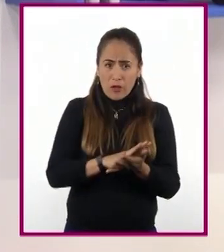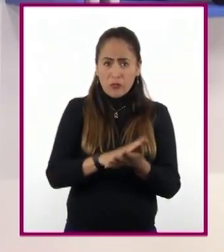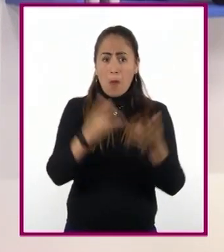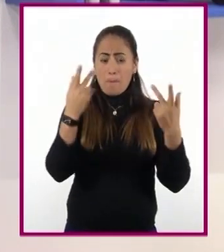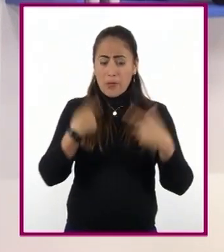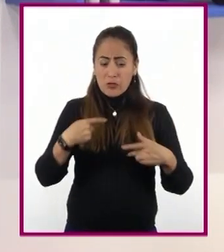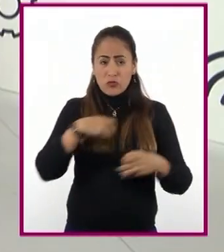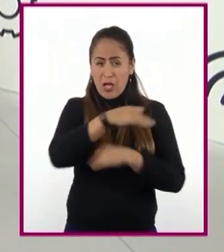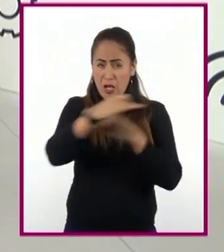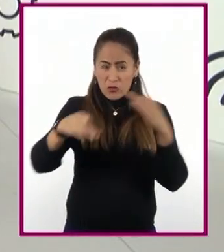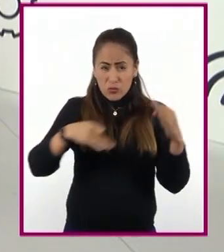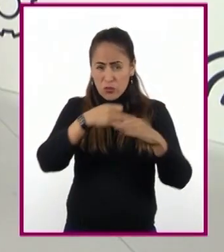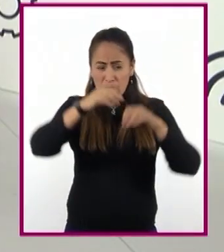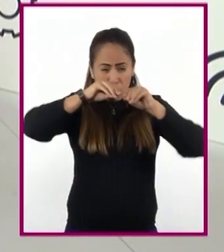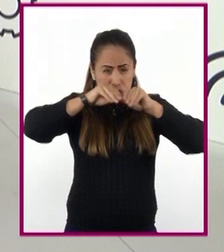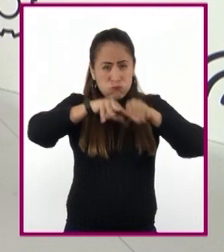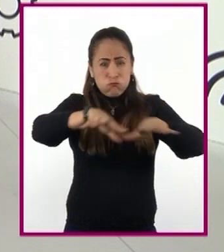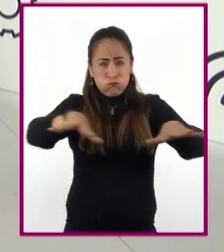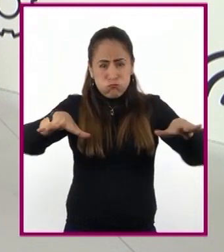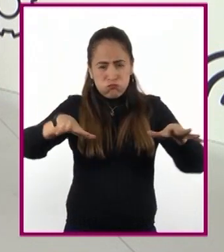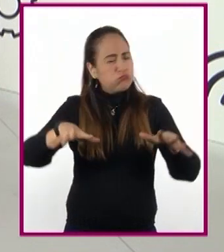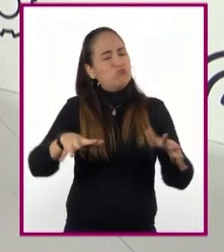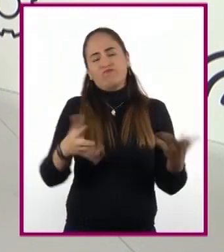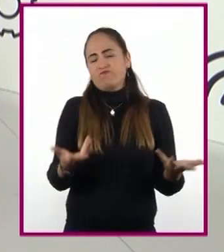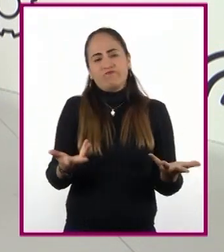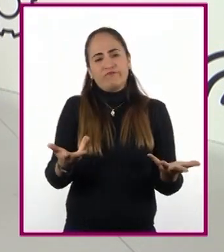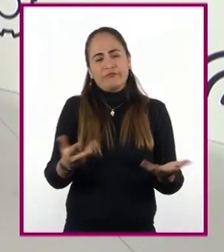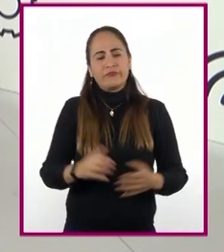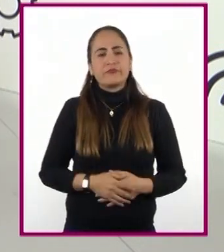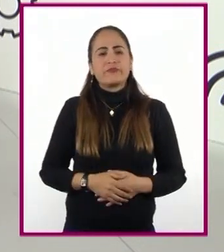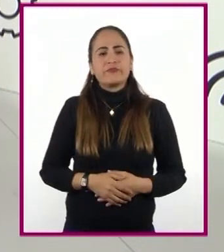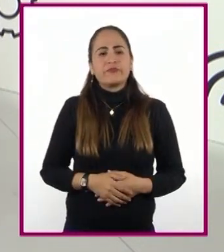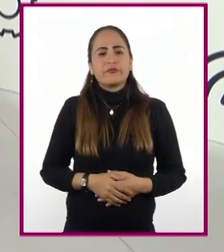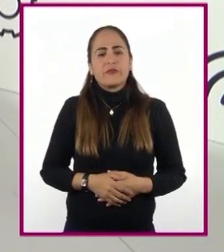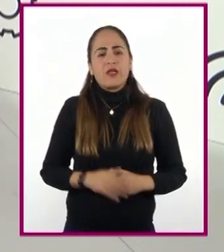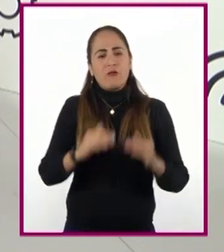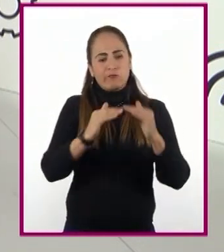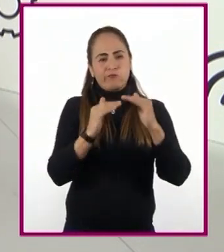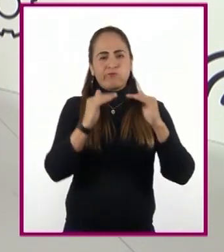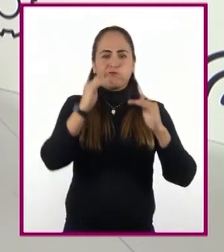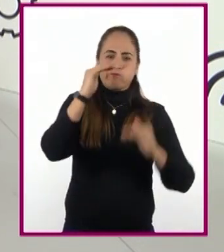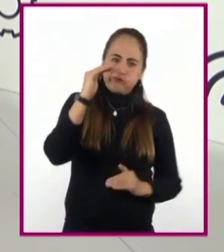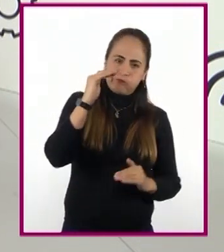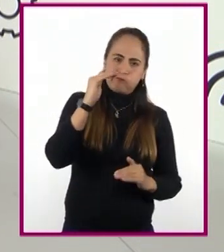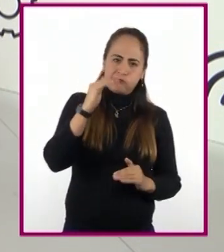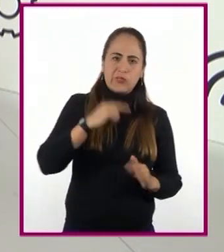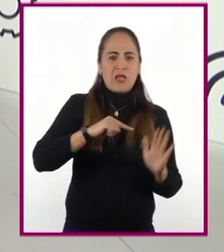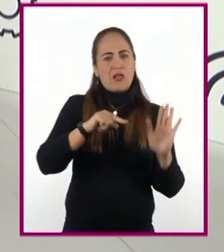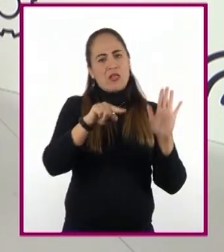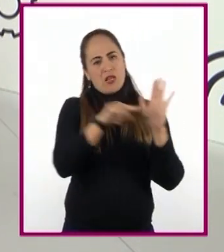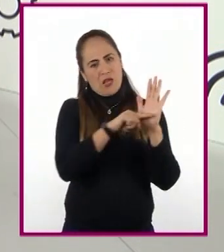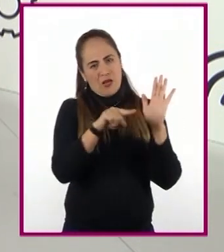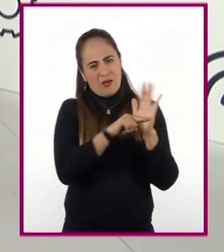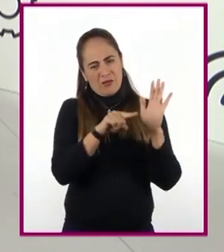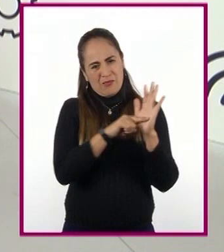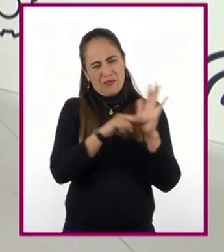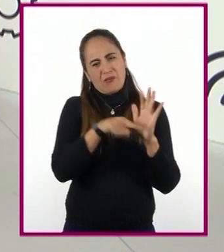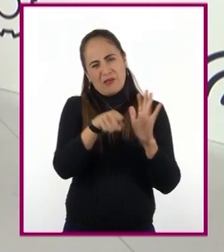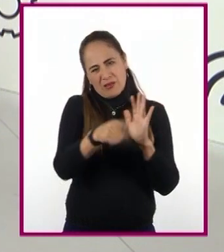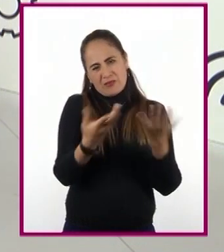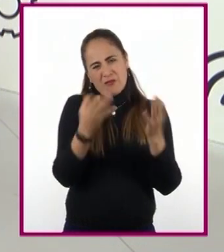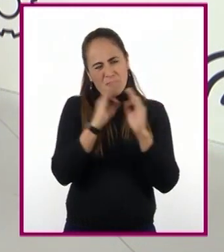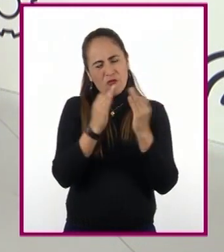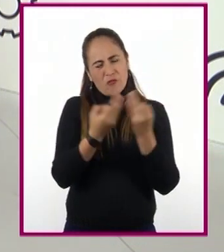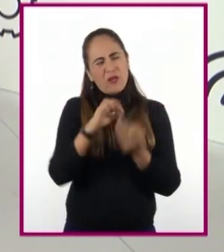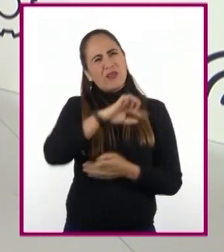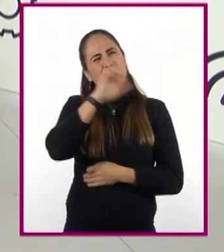toda la población. Al entender las desventajas que implicaba esta forma de comunicar, se